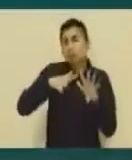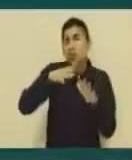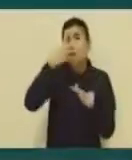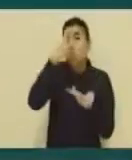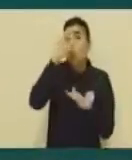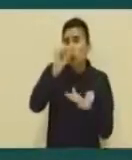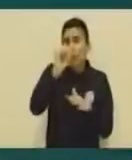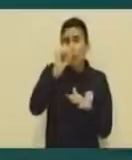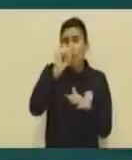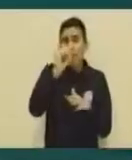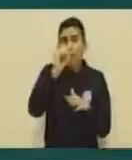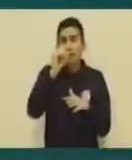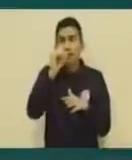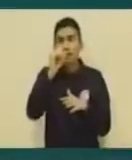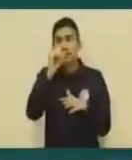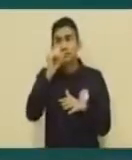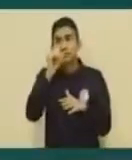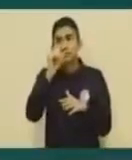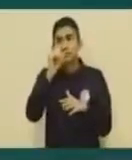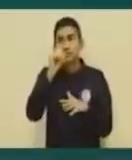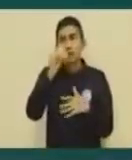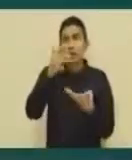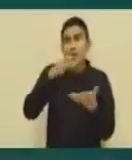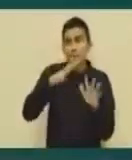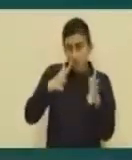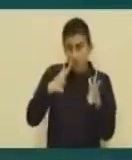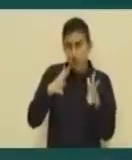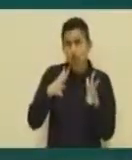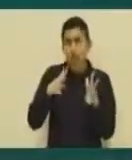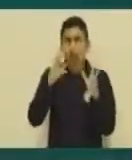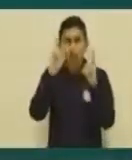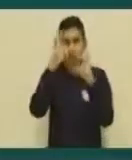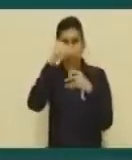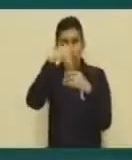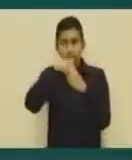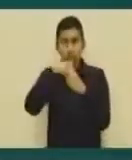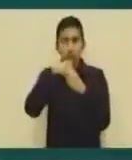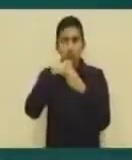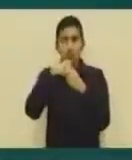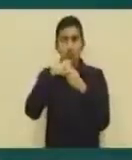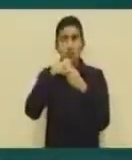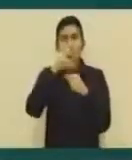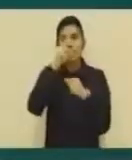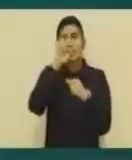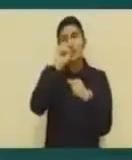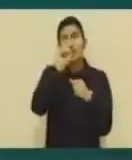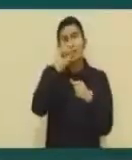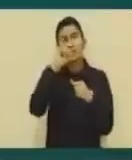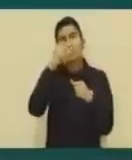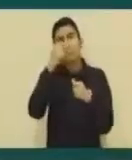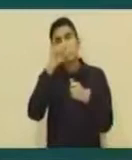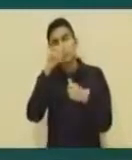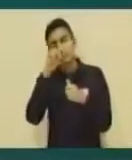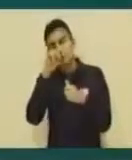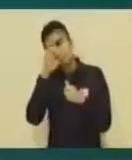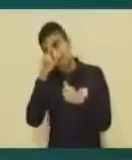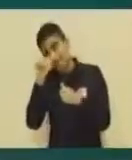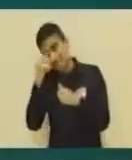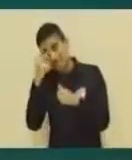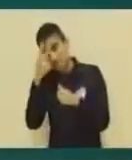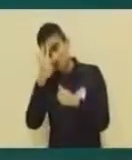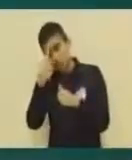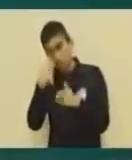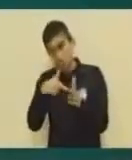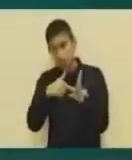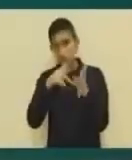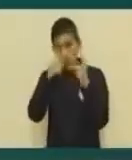40 y está más o menos con respecto a la desviación media de 24. Entonces